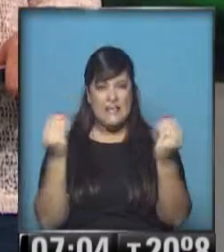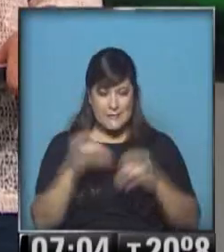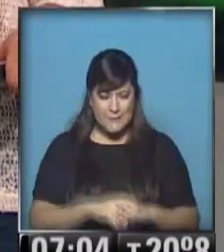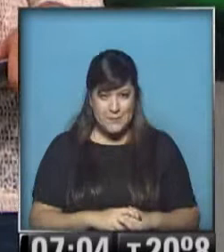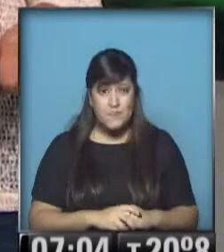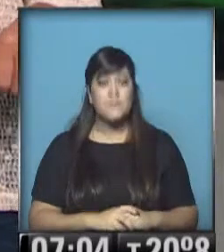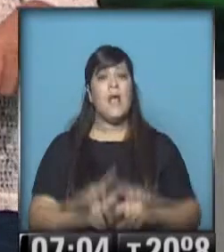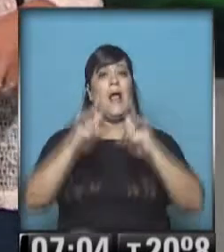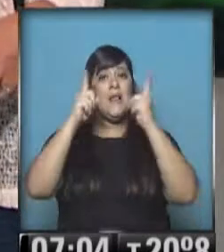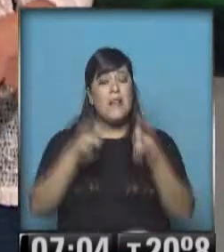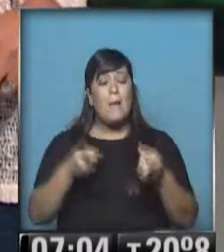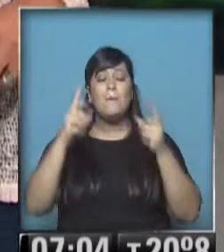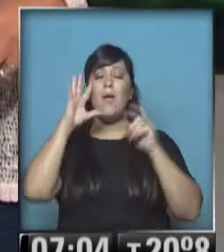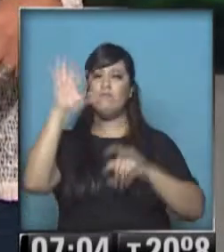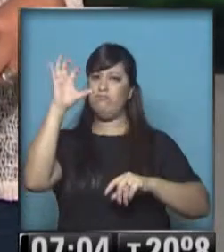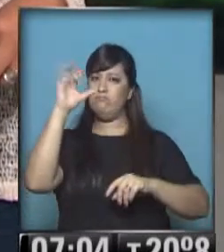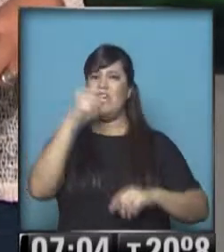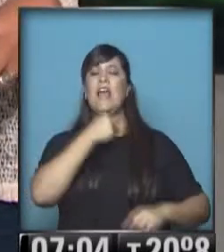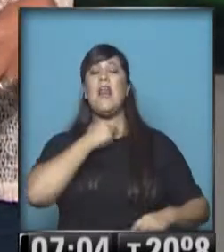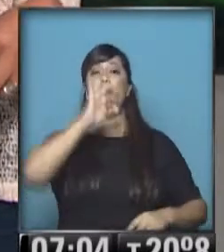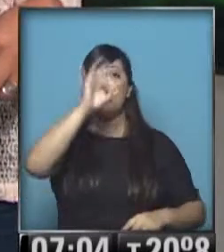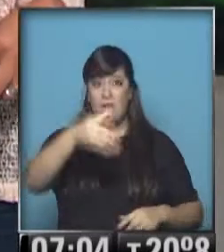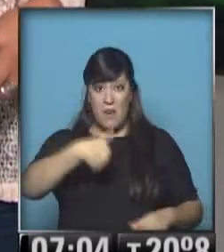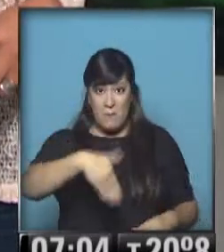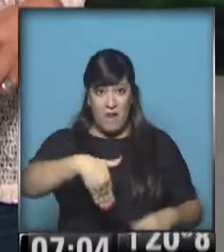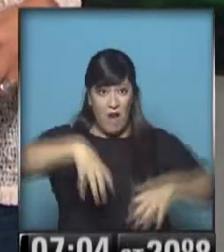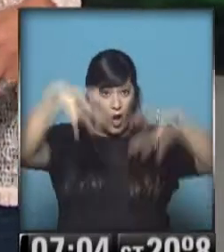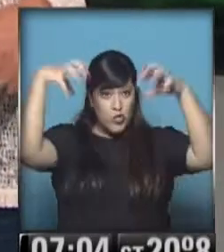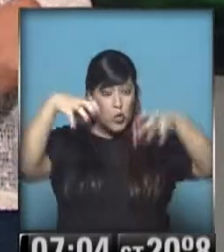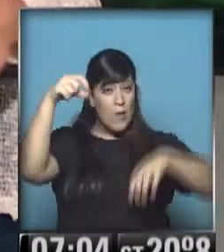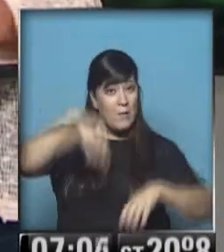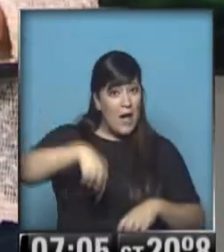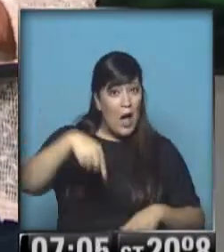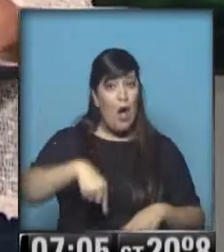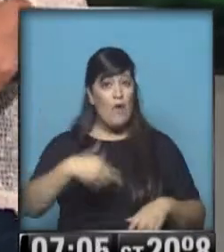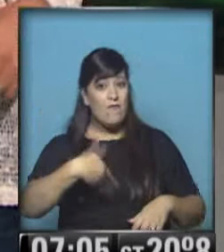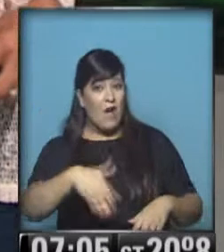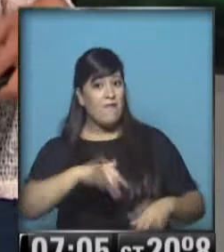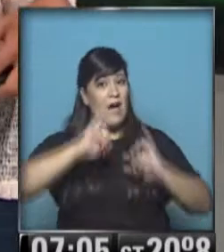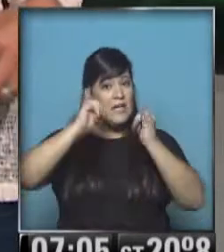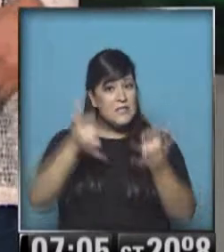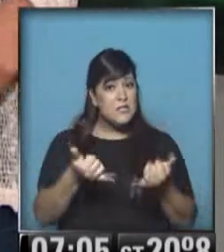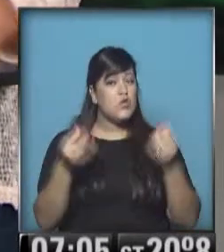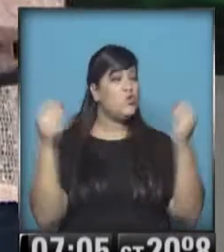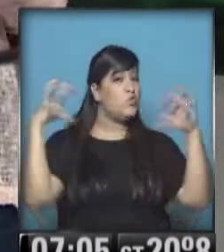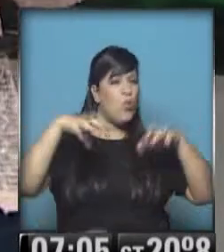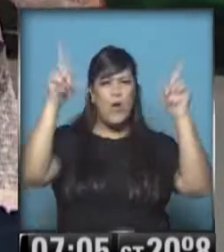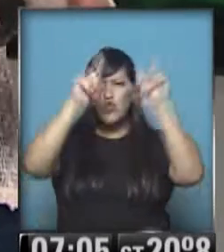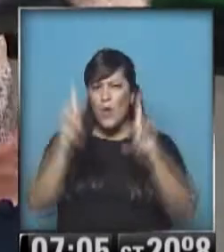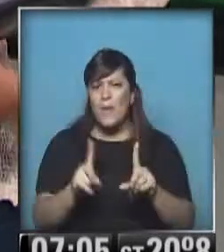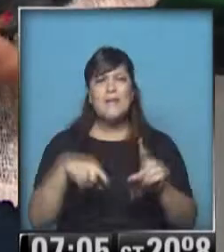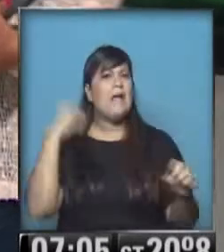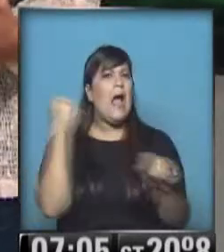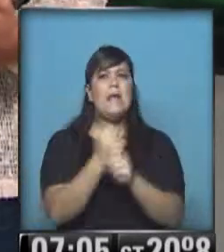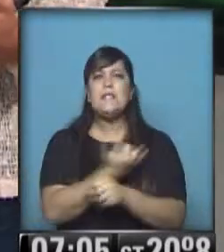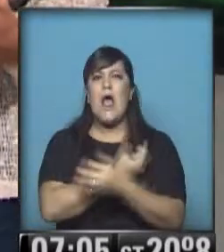y también recordemos que queremos saber, ¿se viene el agua para el día de hoy? ¿Se viene esa alerta, lluvia, tormentas? ¿Hasta dónde